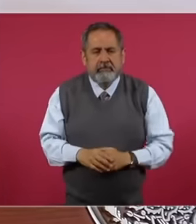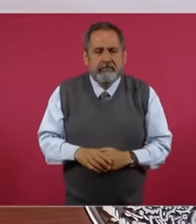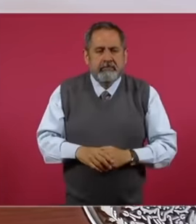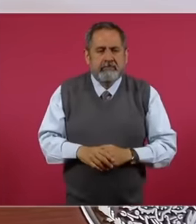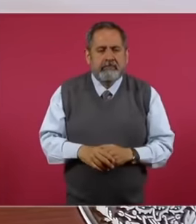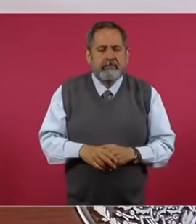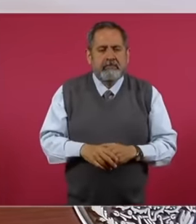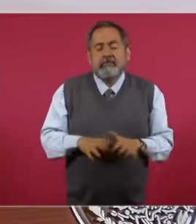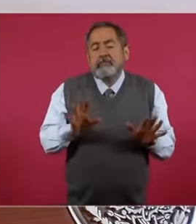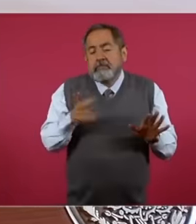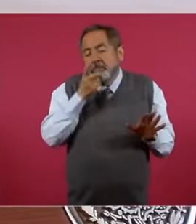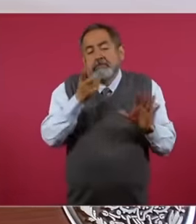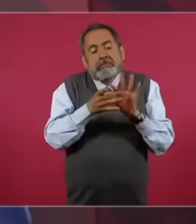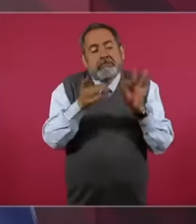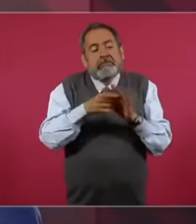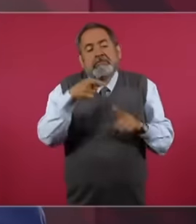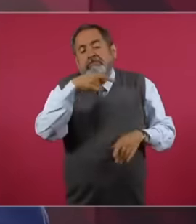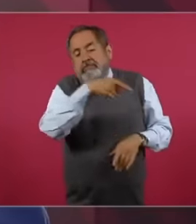Esto según